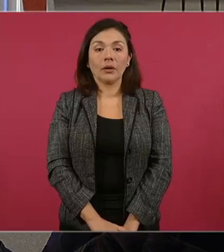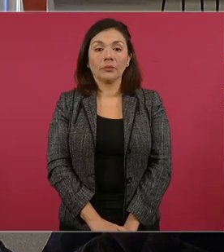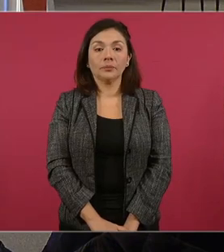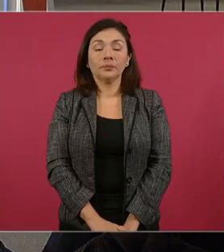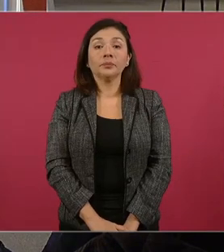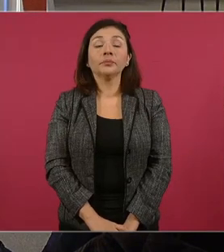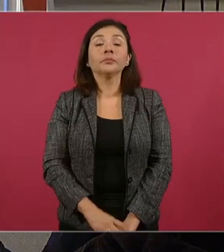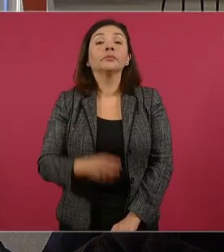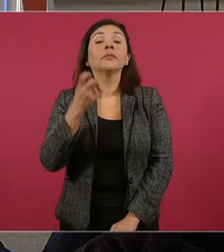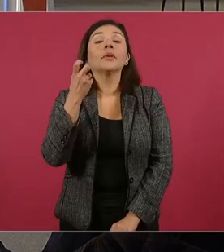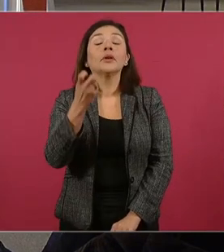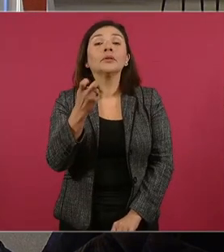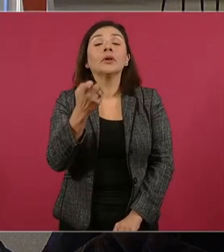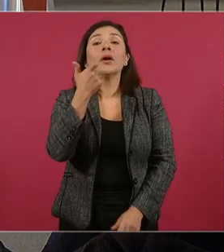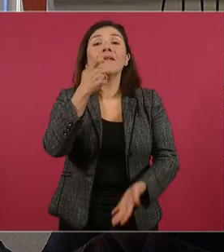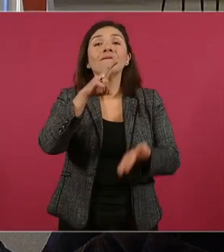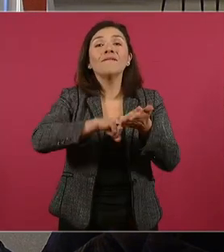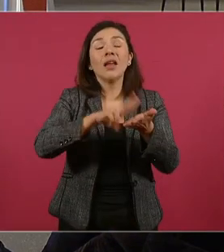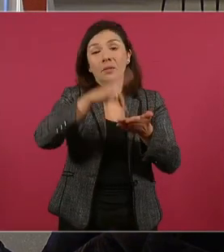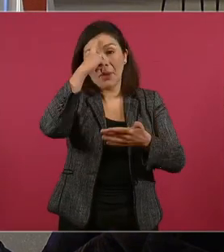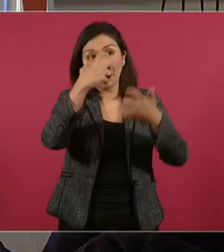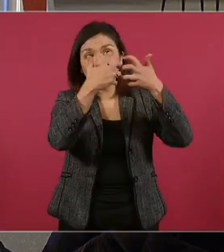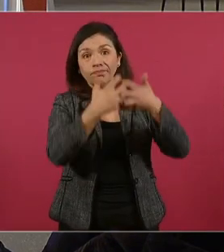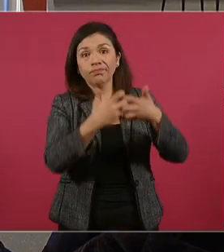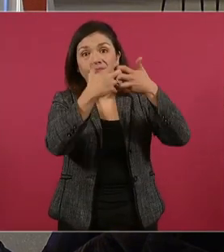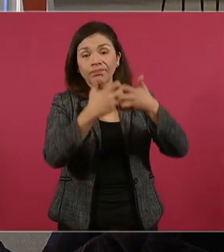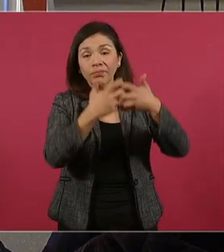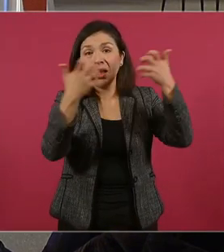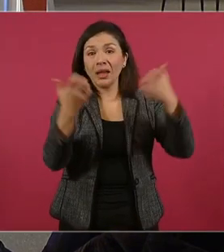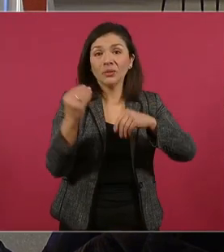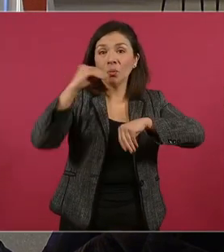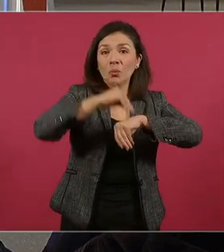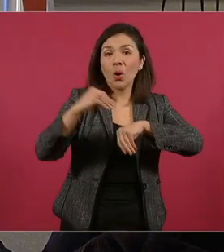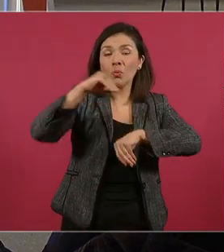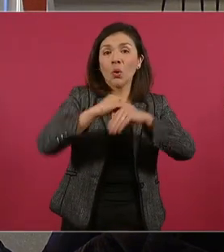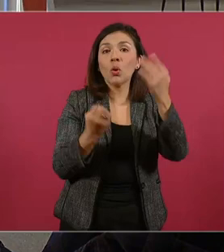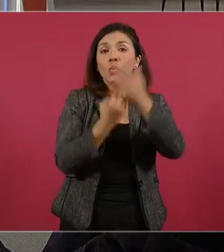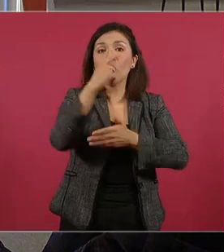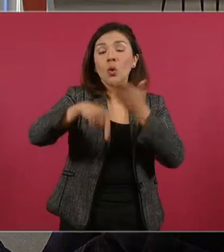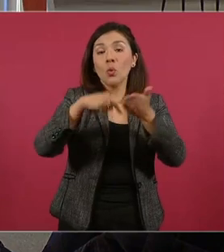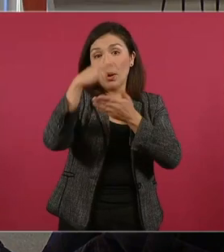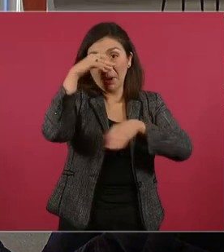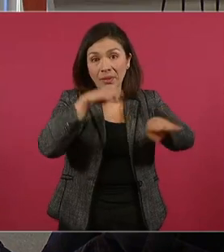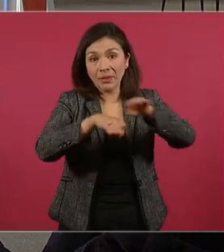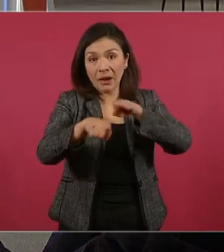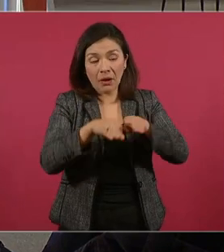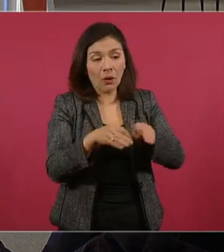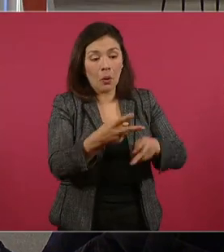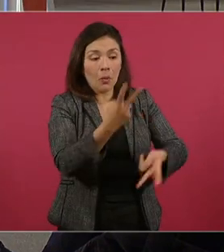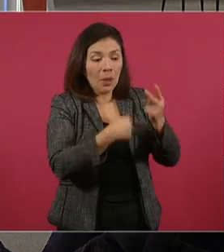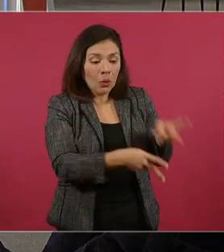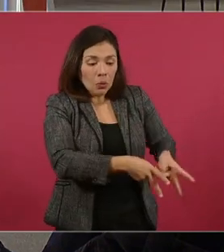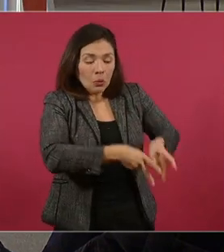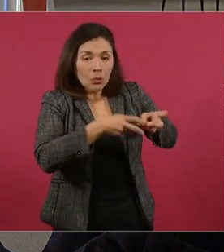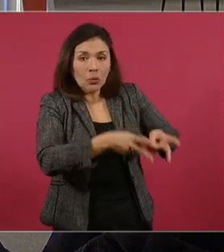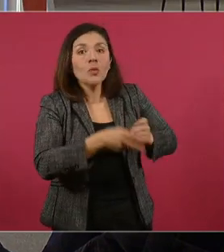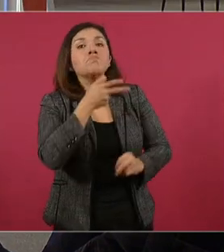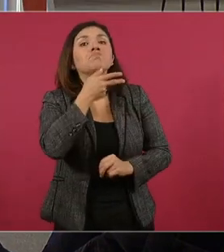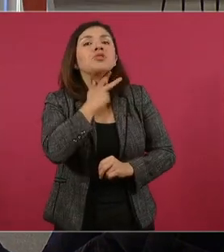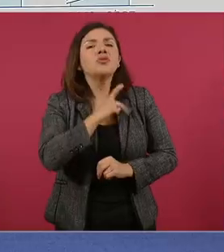¿Cómo están los costos de producción y de desarrollo de campos? ¿Cuánto nos cuesta extraer cada barril de petróleo crudo